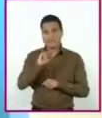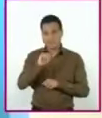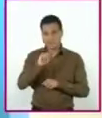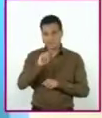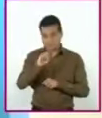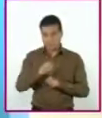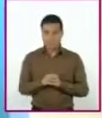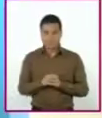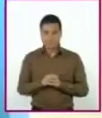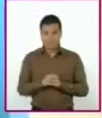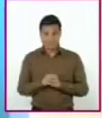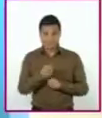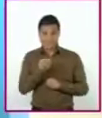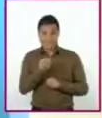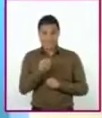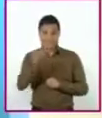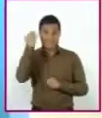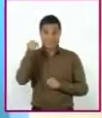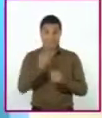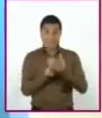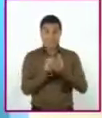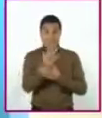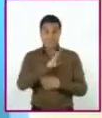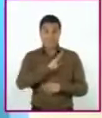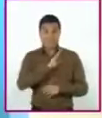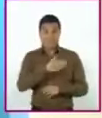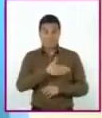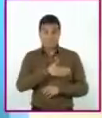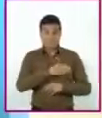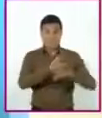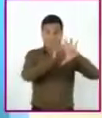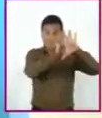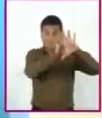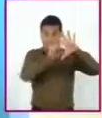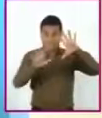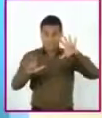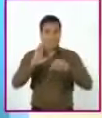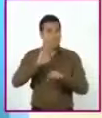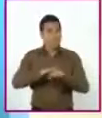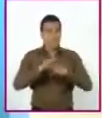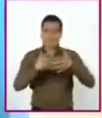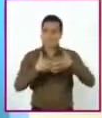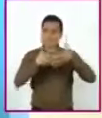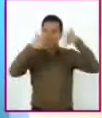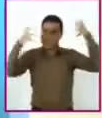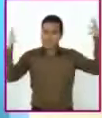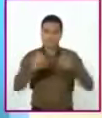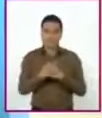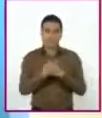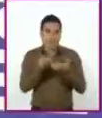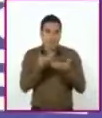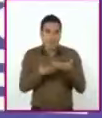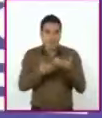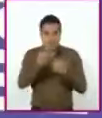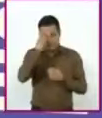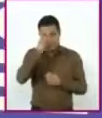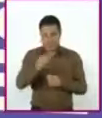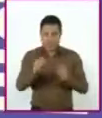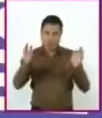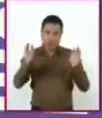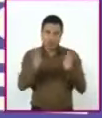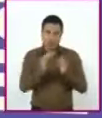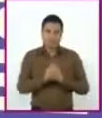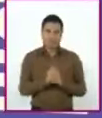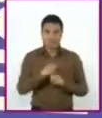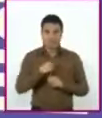el territorio que poseía la Nueva España era mucho más extenso de lo que actualmente tiene nuestro país. Les